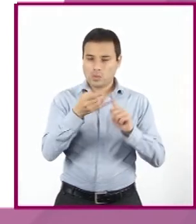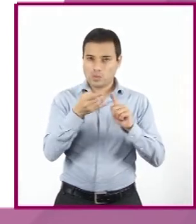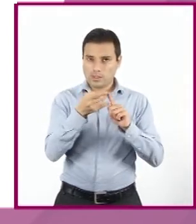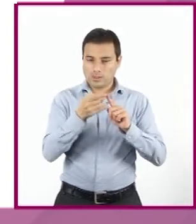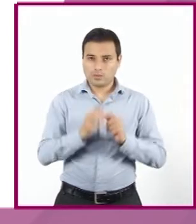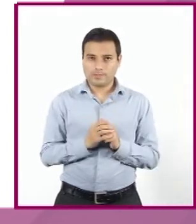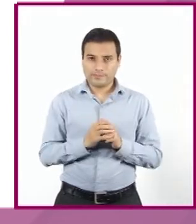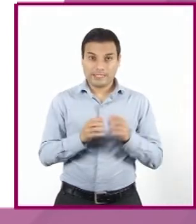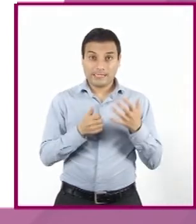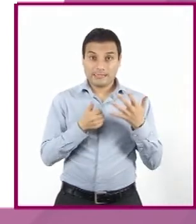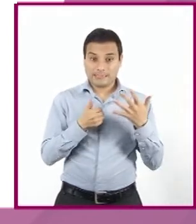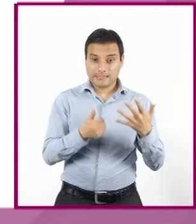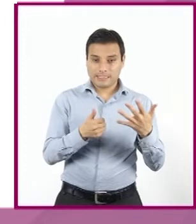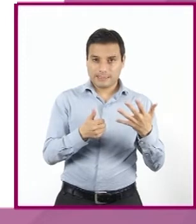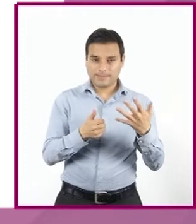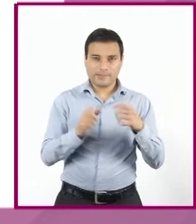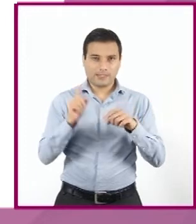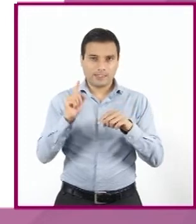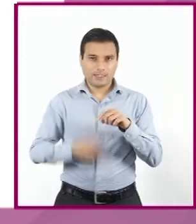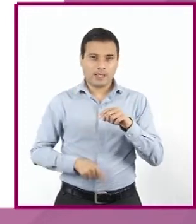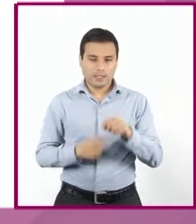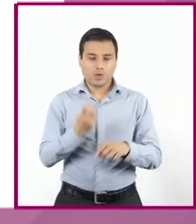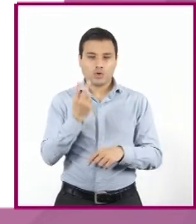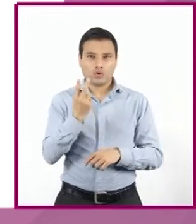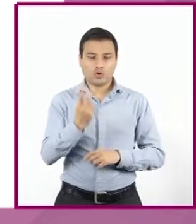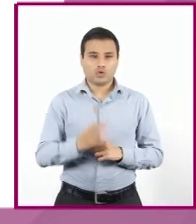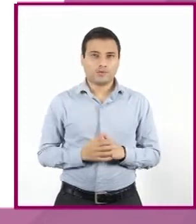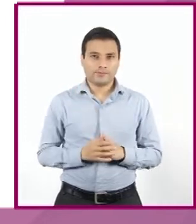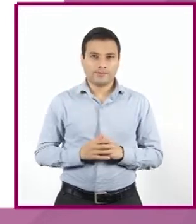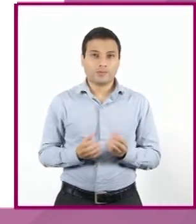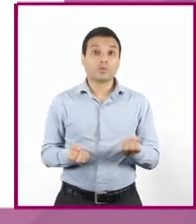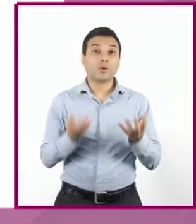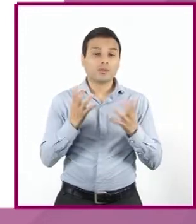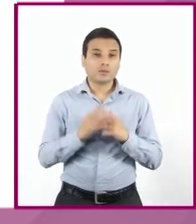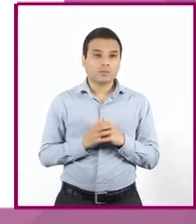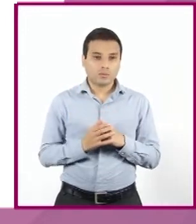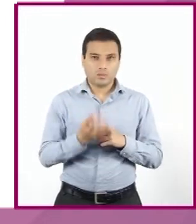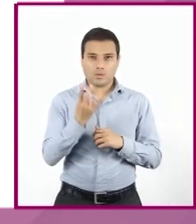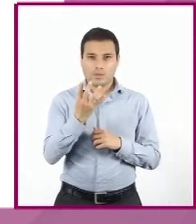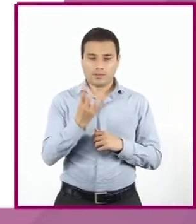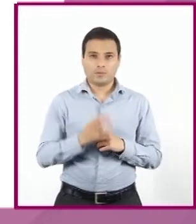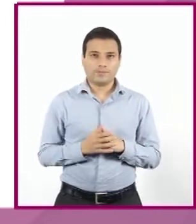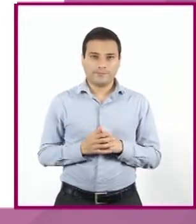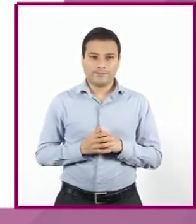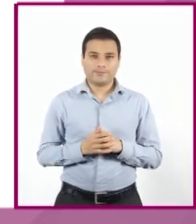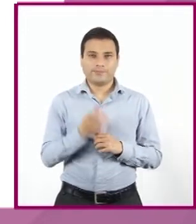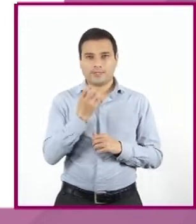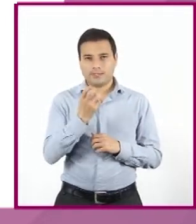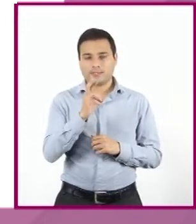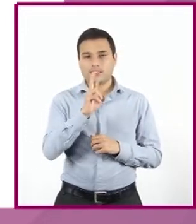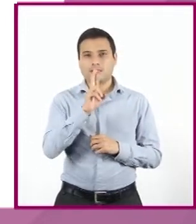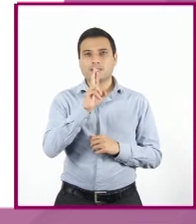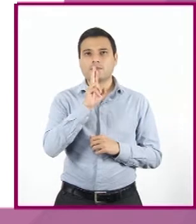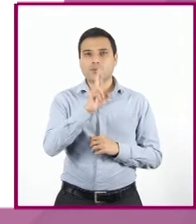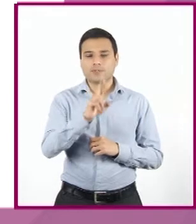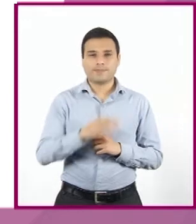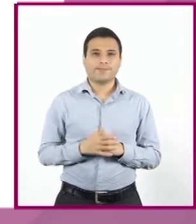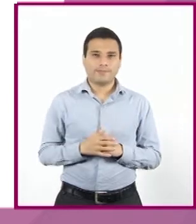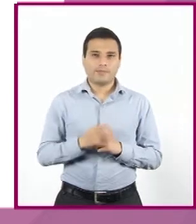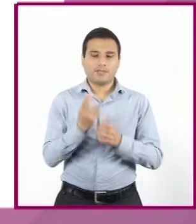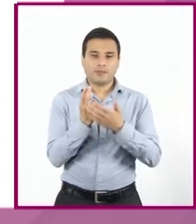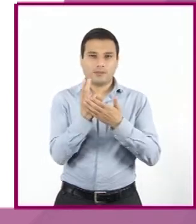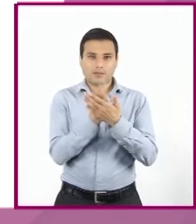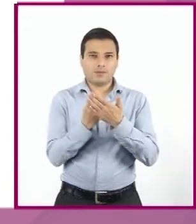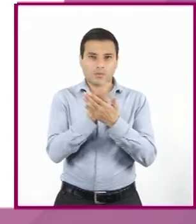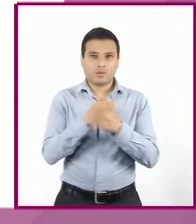A 6 le tenemos que restar 2, que es igual a 4, para obtener el número de cuadrados de la figura